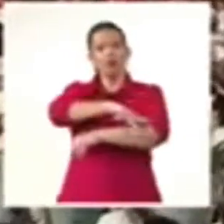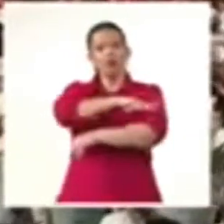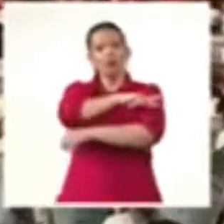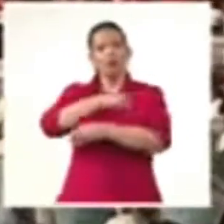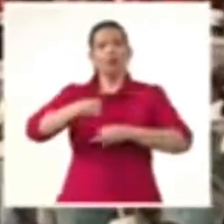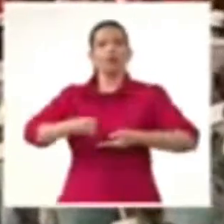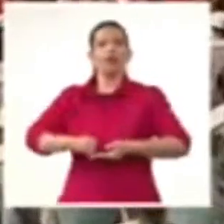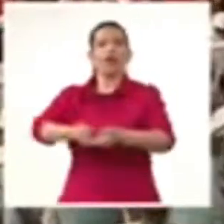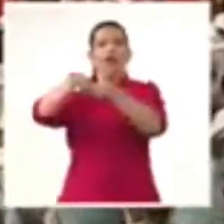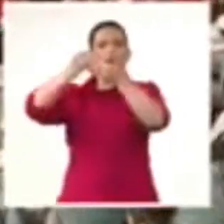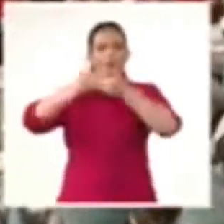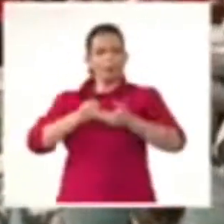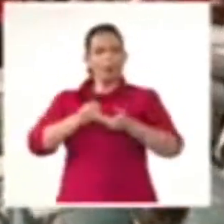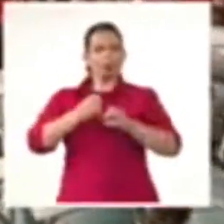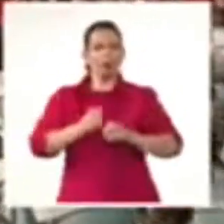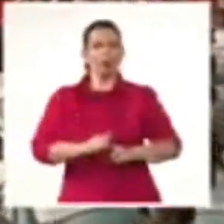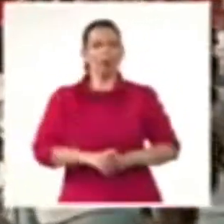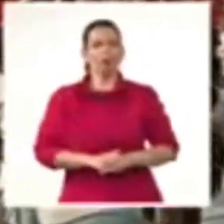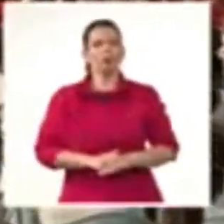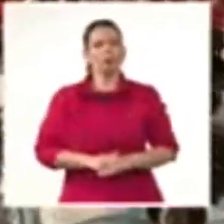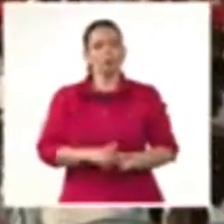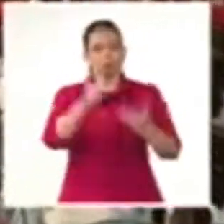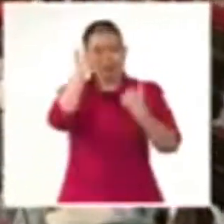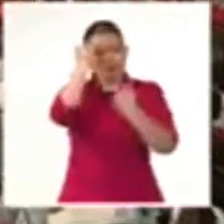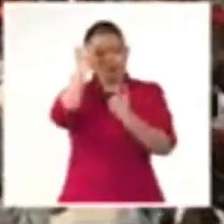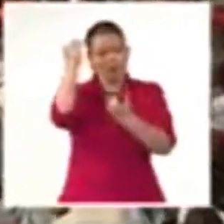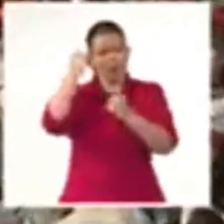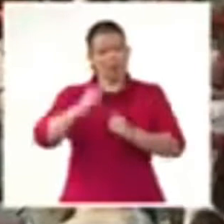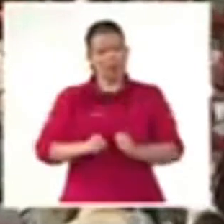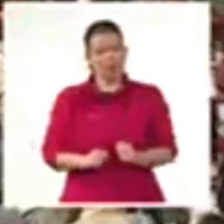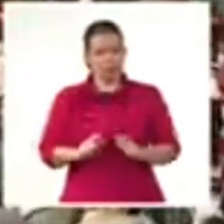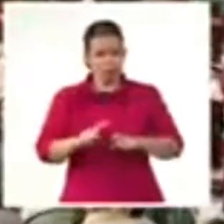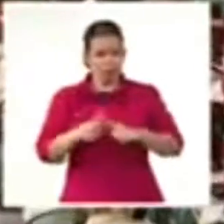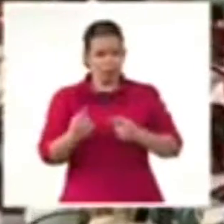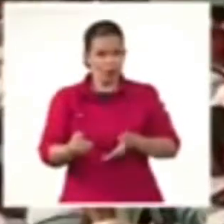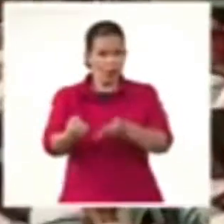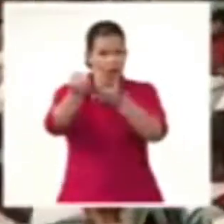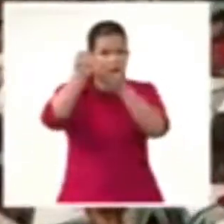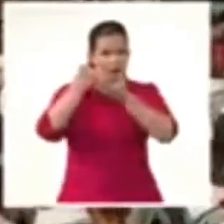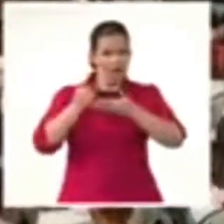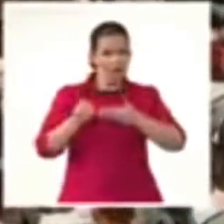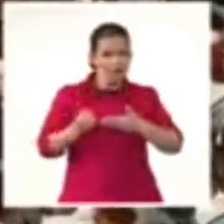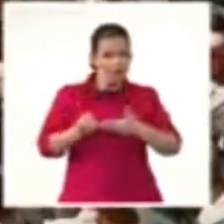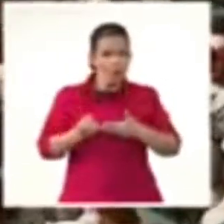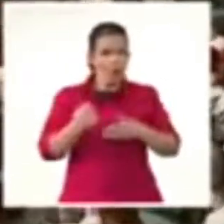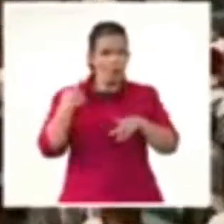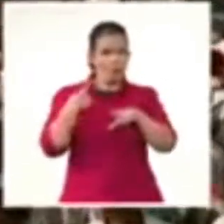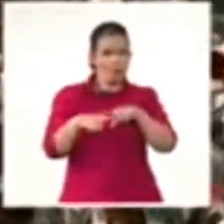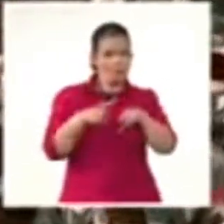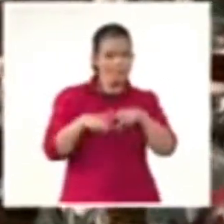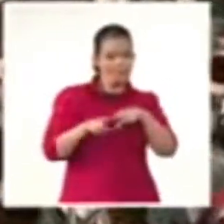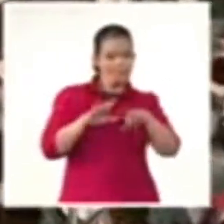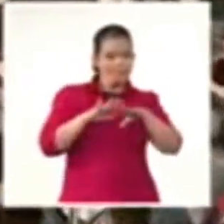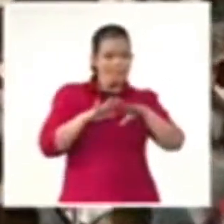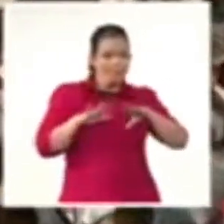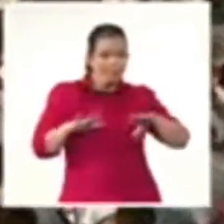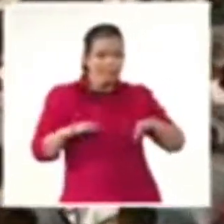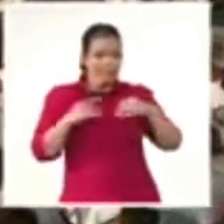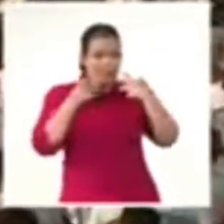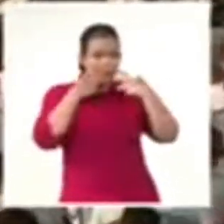de grupos e individuos. Esa ayuda no se ha limitado a recursos materiales importantes